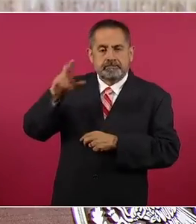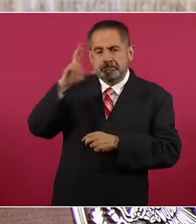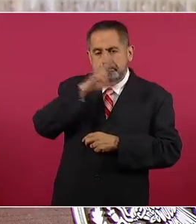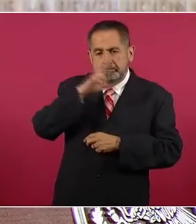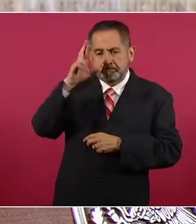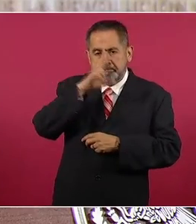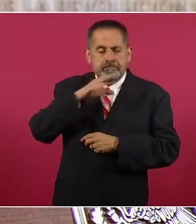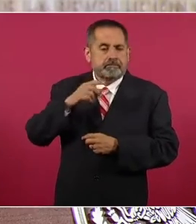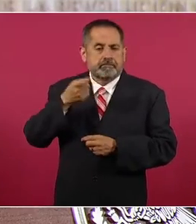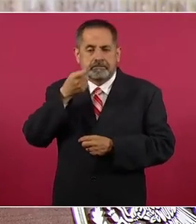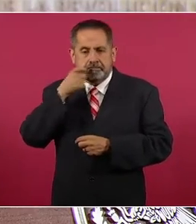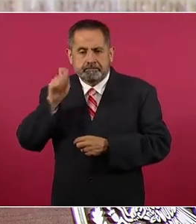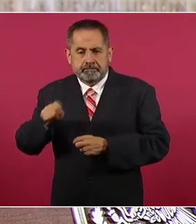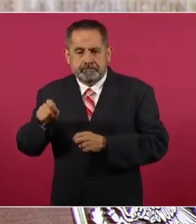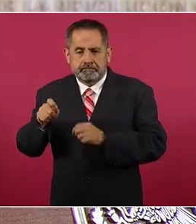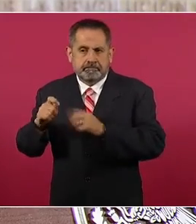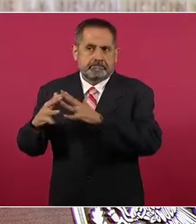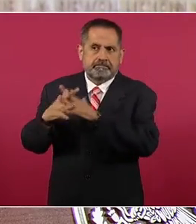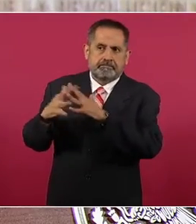y Ucrania,